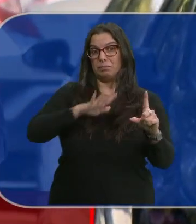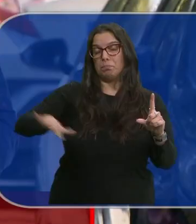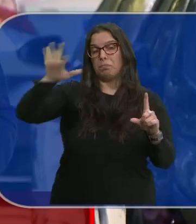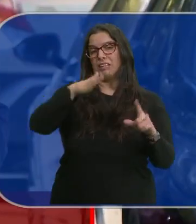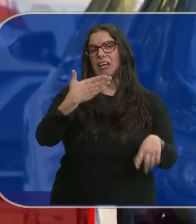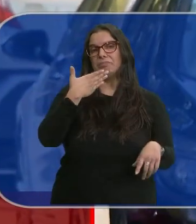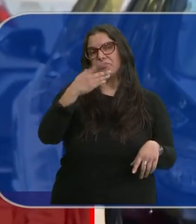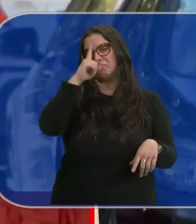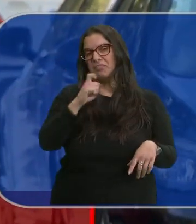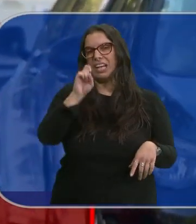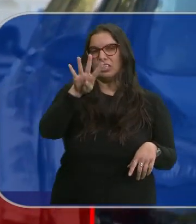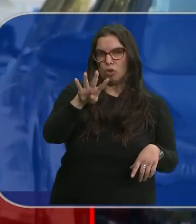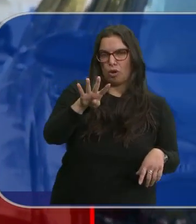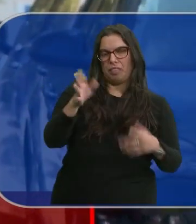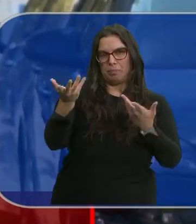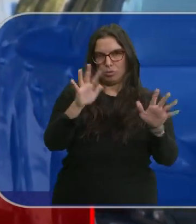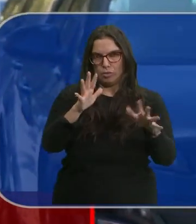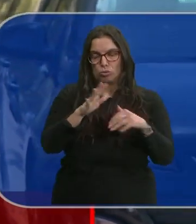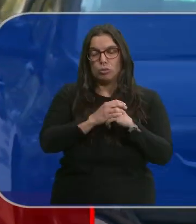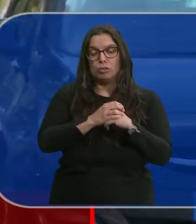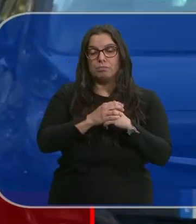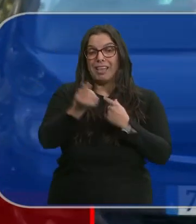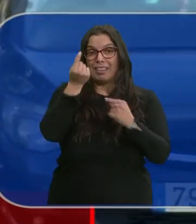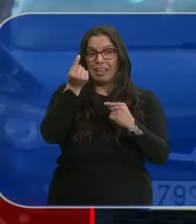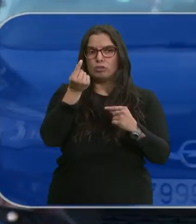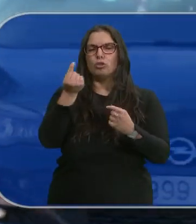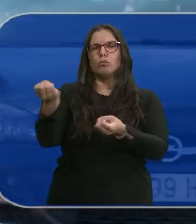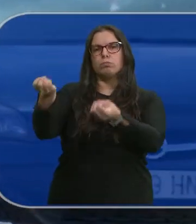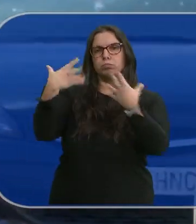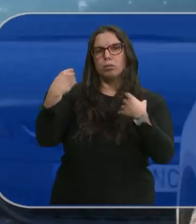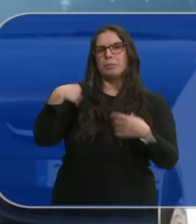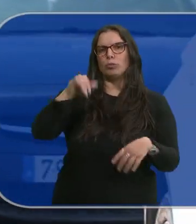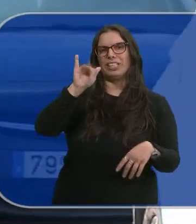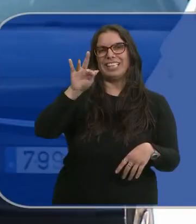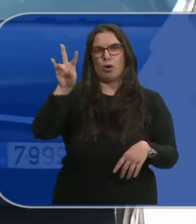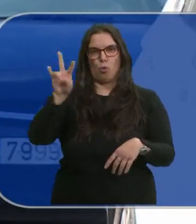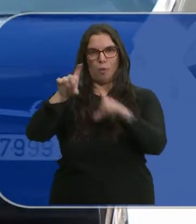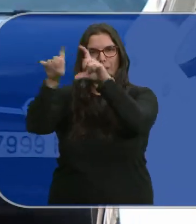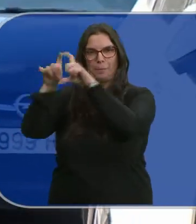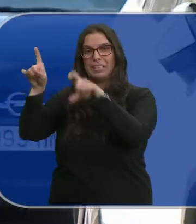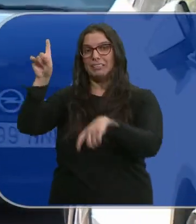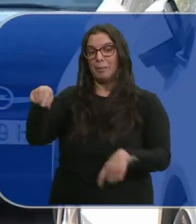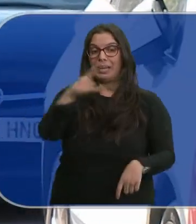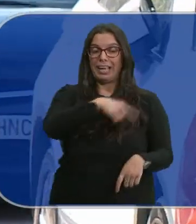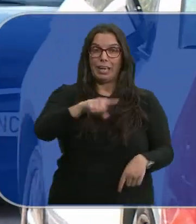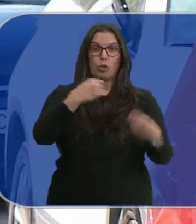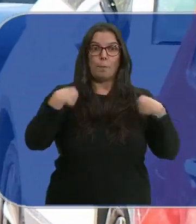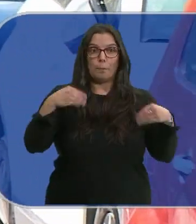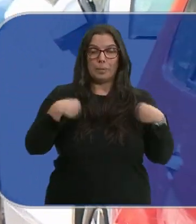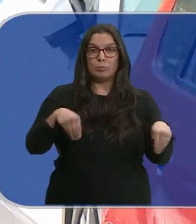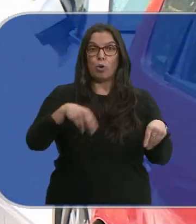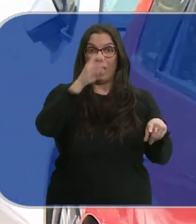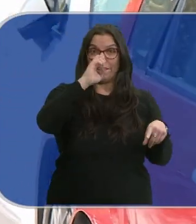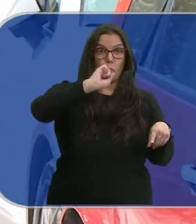acumulan una edad de 14 años y un mes de vida. Son datos que nos han facilitado las ITVs, que también recuerdan que son los vehículos más